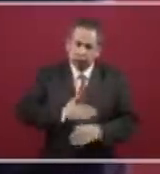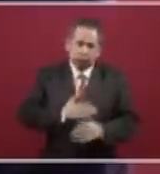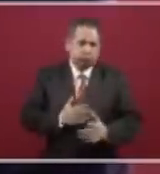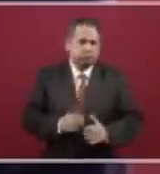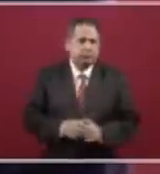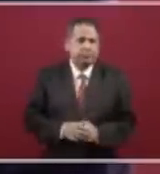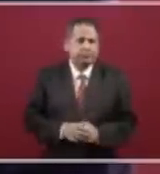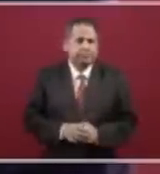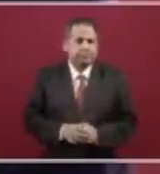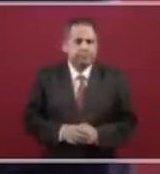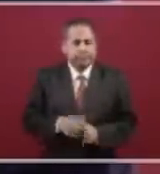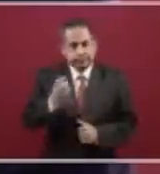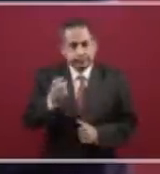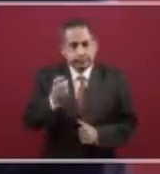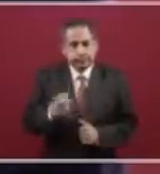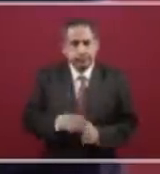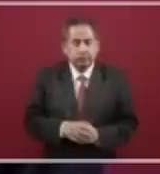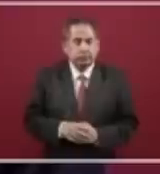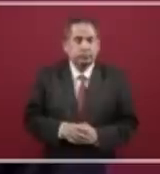por eso